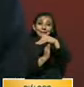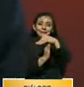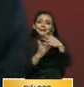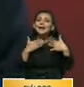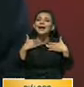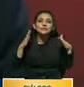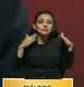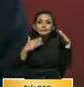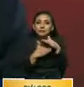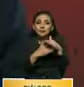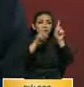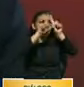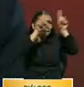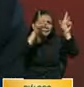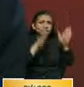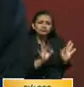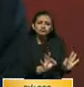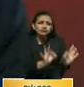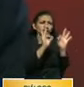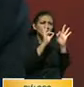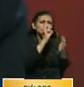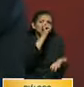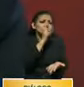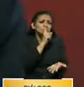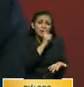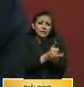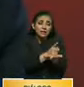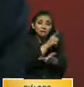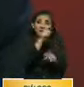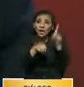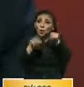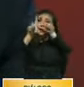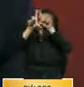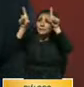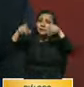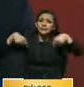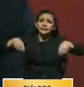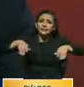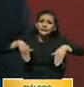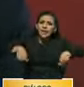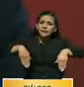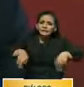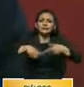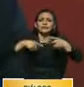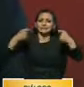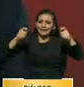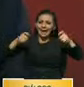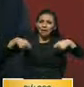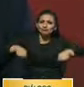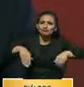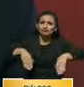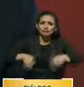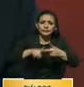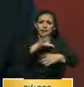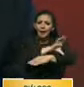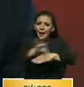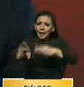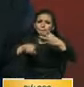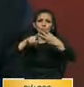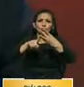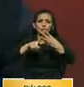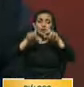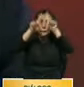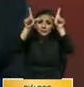aquellos empresarios honestos. Nos hemos reunido con textileros, con madereros, con campesinos y obviamente con la